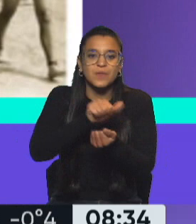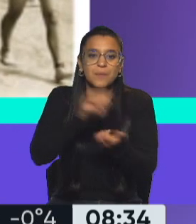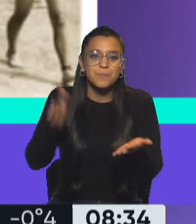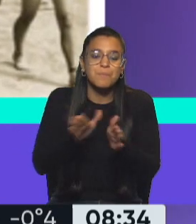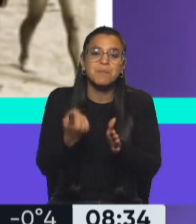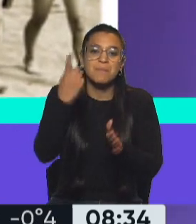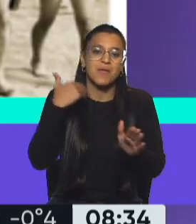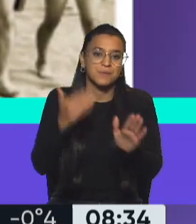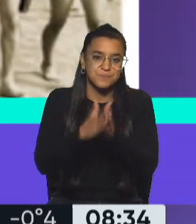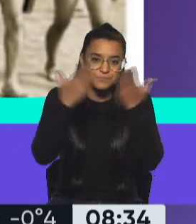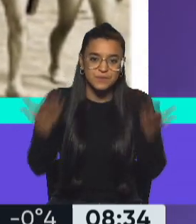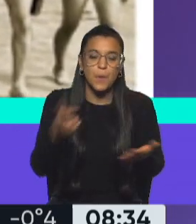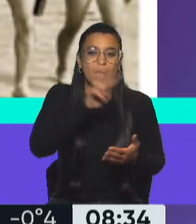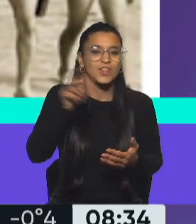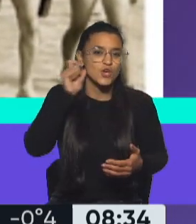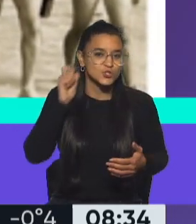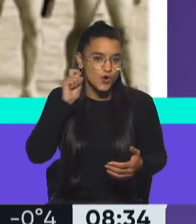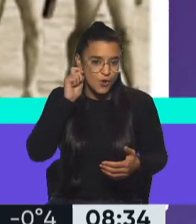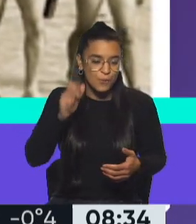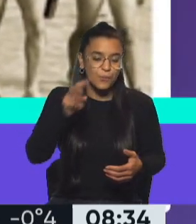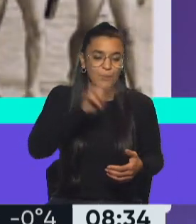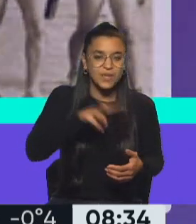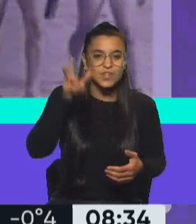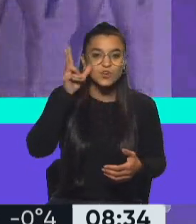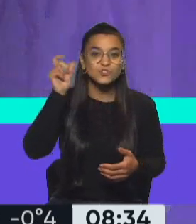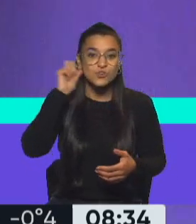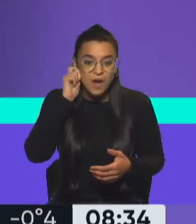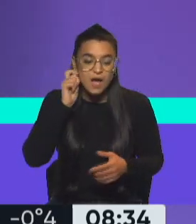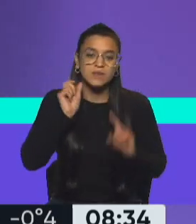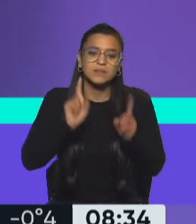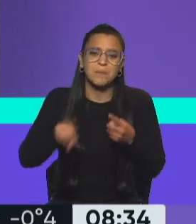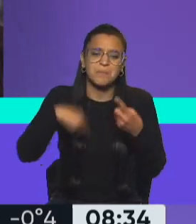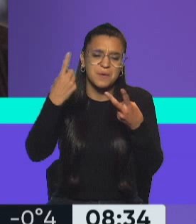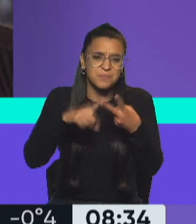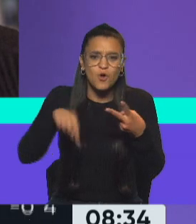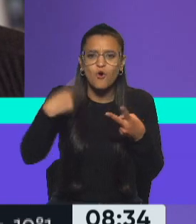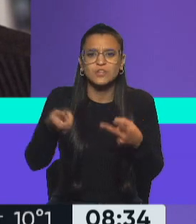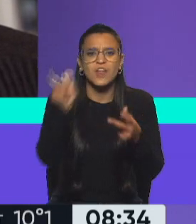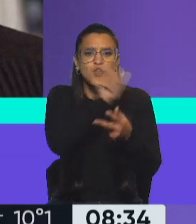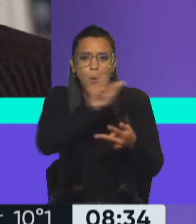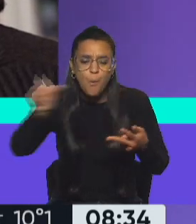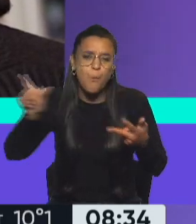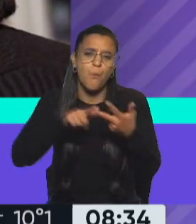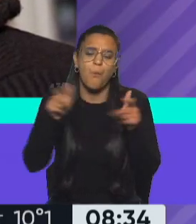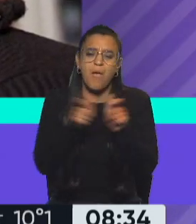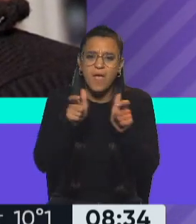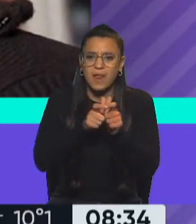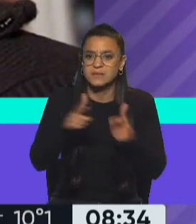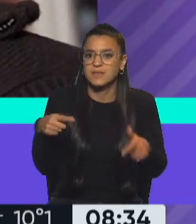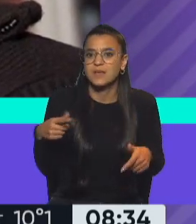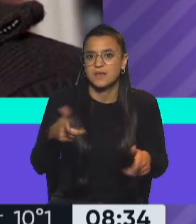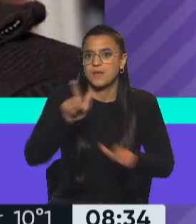años, Corazones cautivos, al cual le siguieron novelas como Frivolidad, Puras mentiras, y ya su popularidad